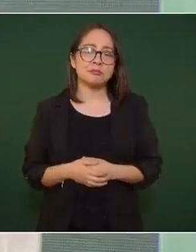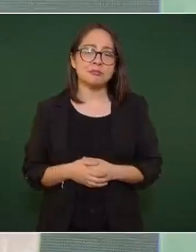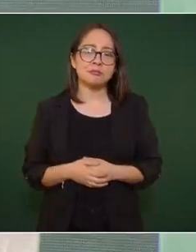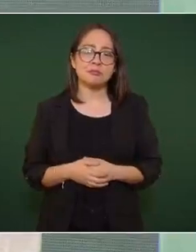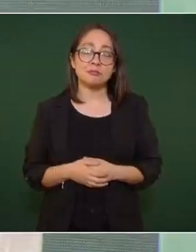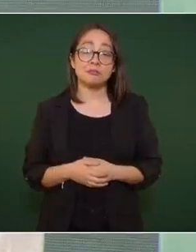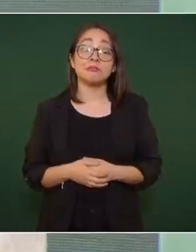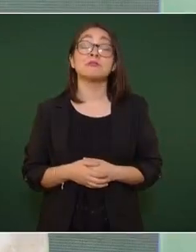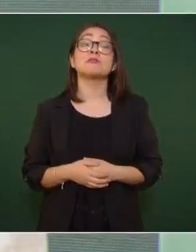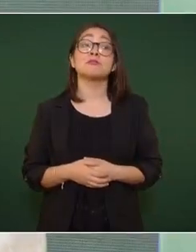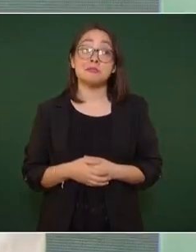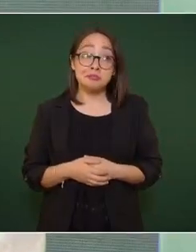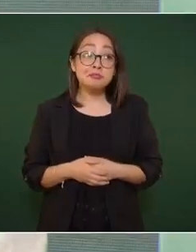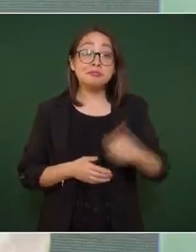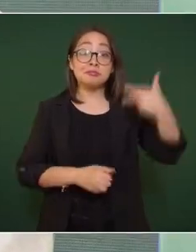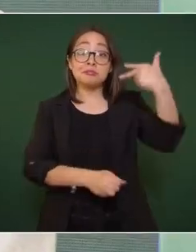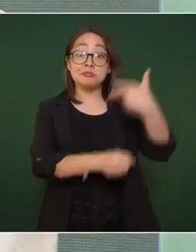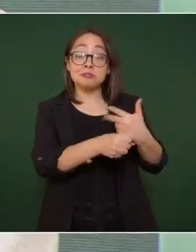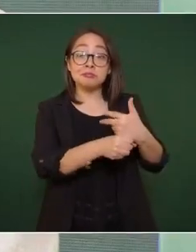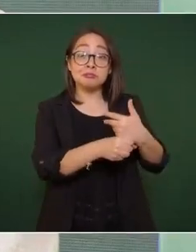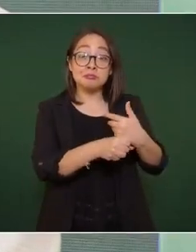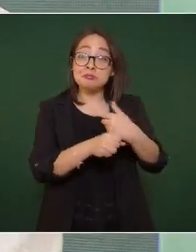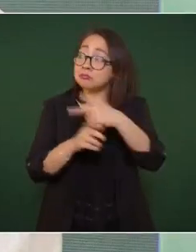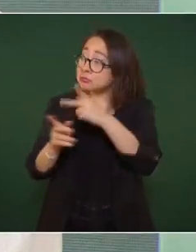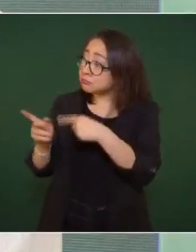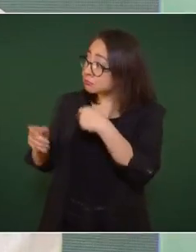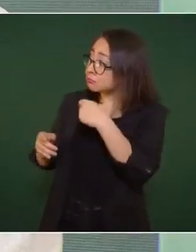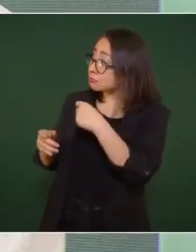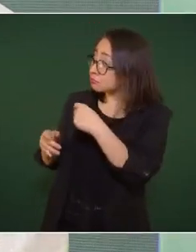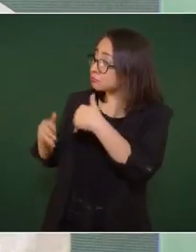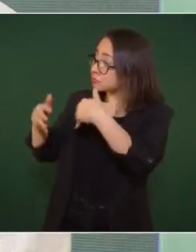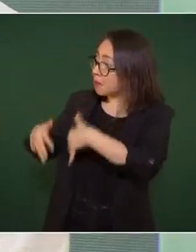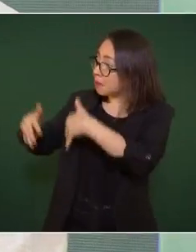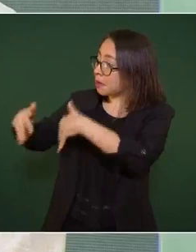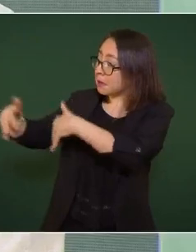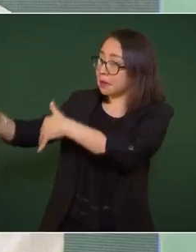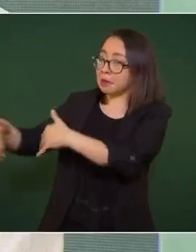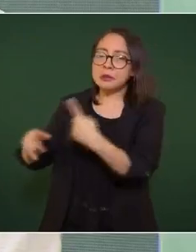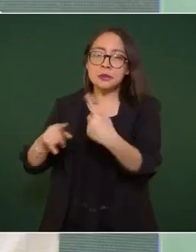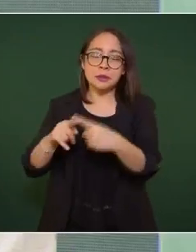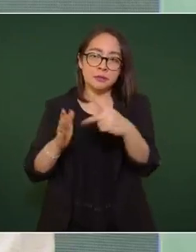1990-91, nos cubrió el periódico la marcha